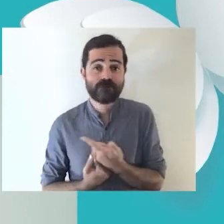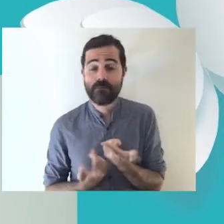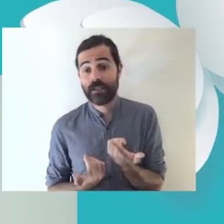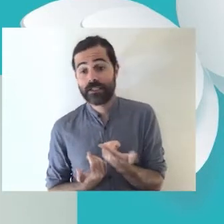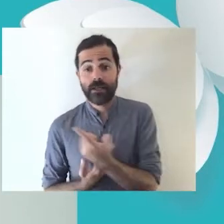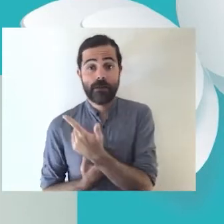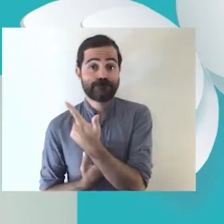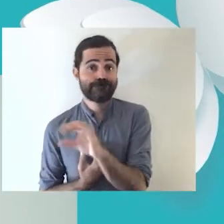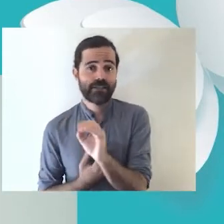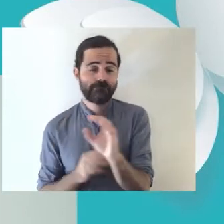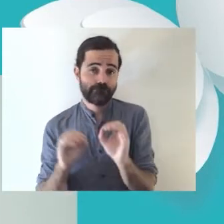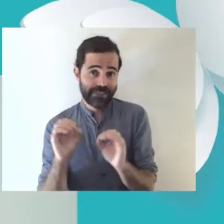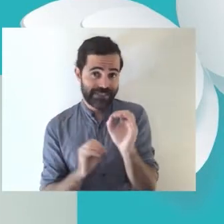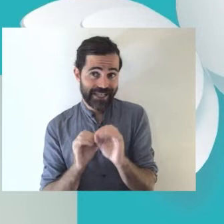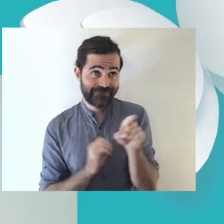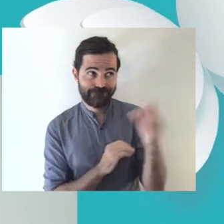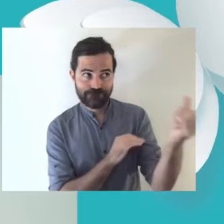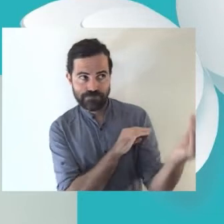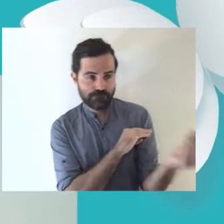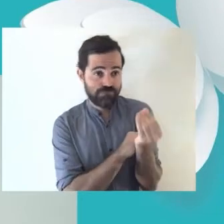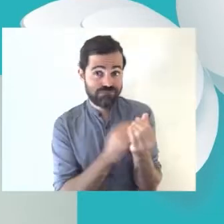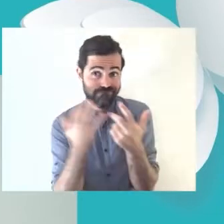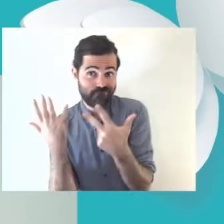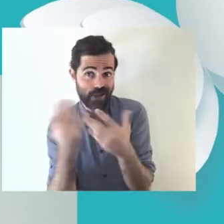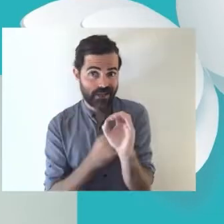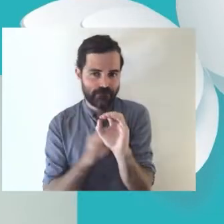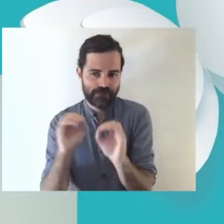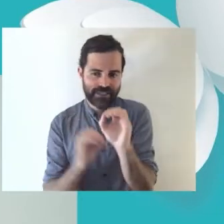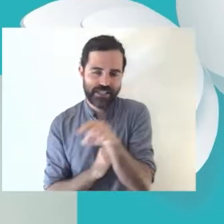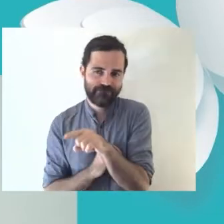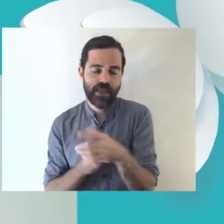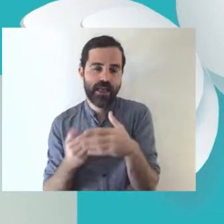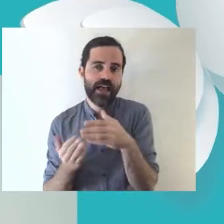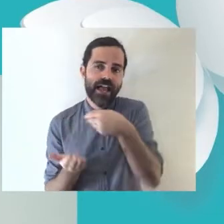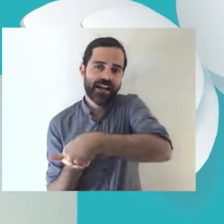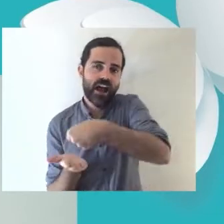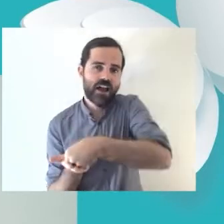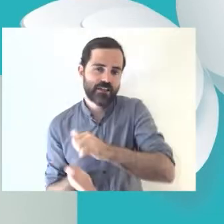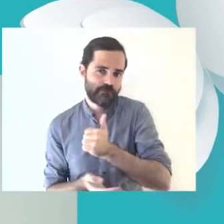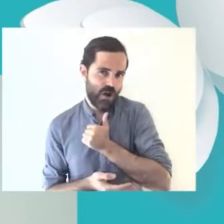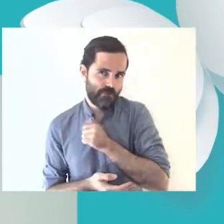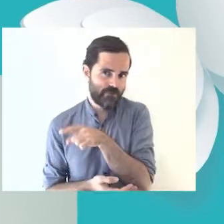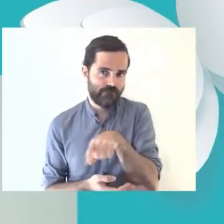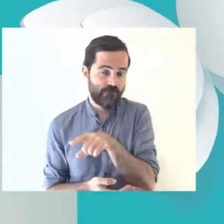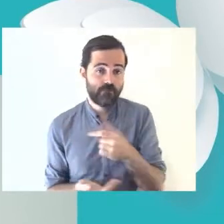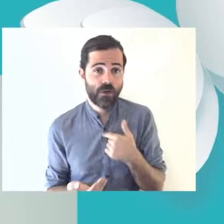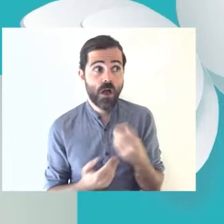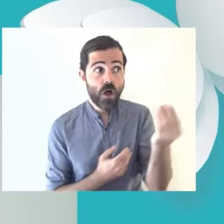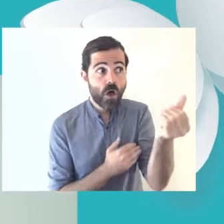clientes privados, el 20% a partir de subvenciones para poder desarrollar herramientas como la que hemos hecho con